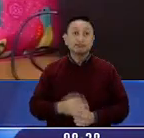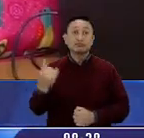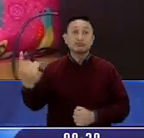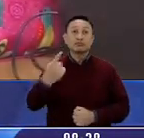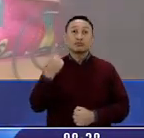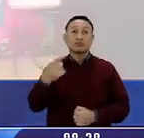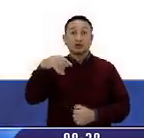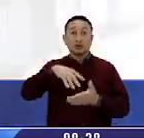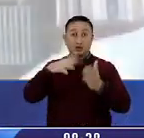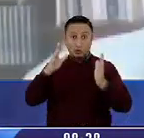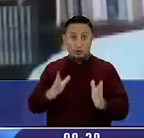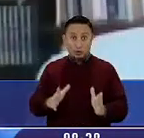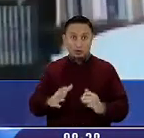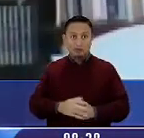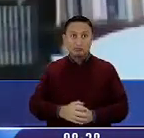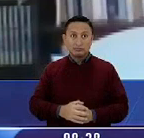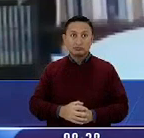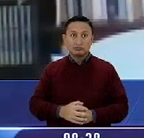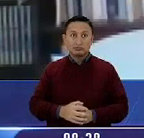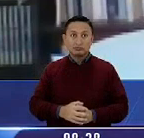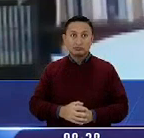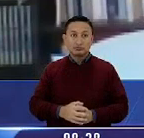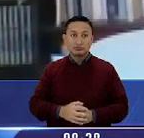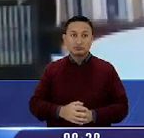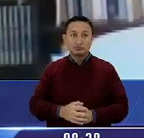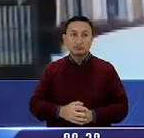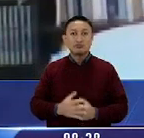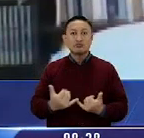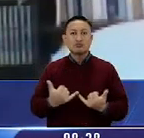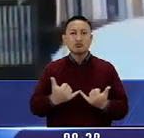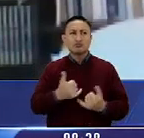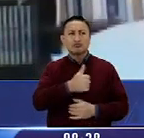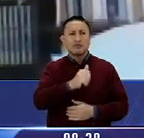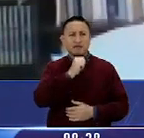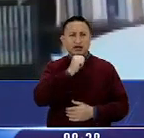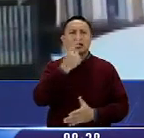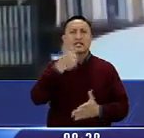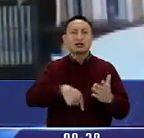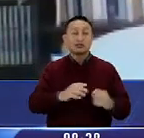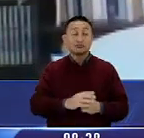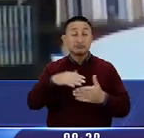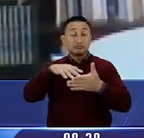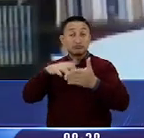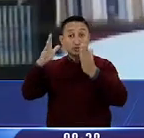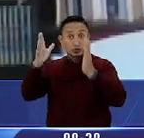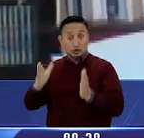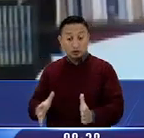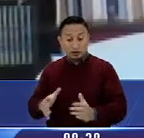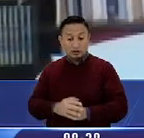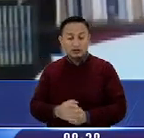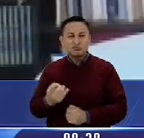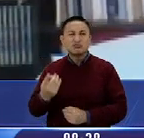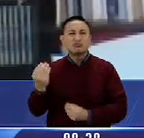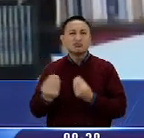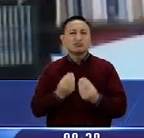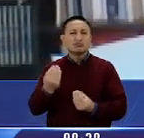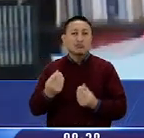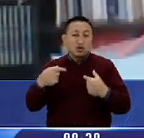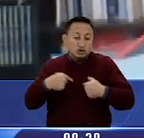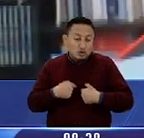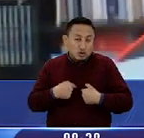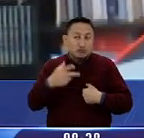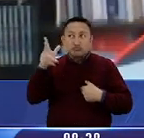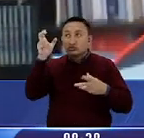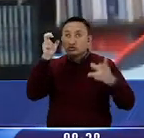al estudiante. ¿O qué es lo que está fallando? Porque el estudiante simplemente es el receptor,